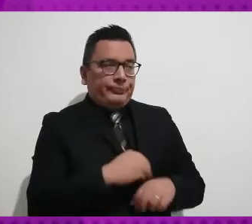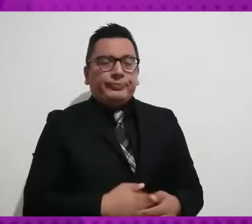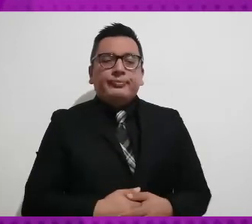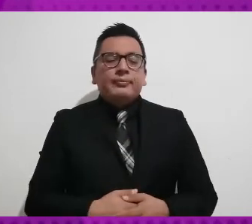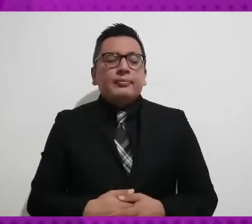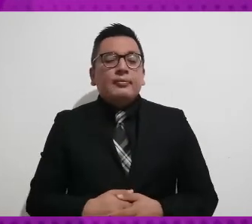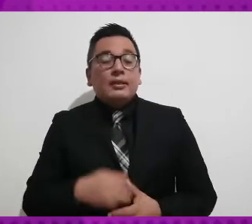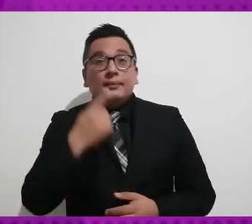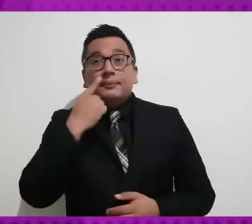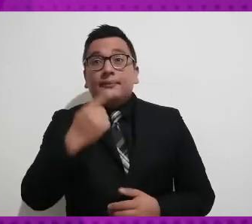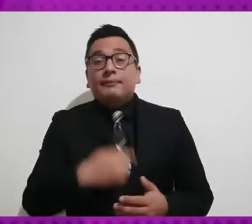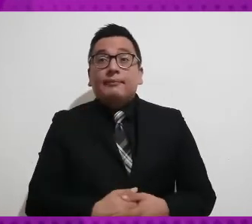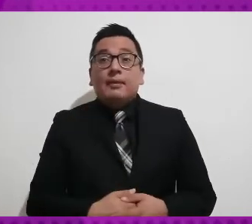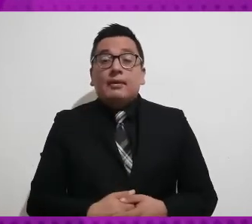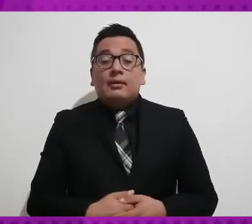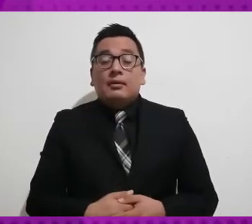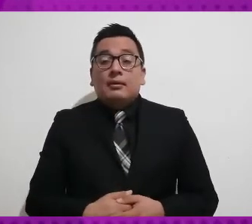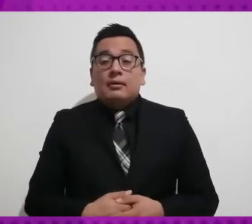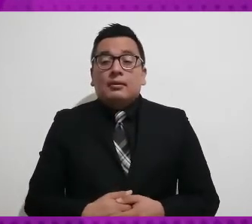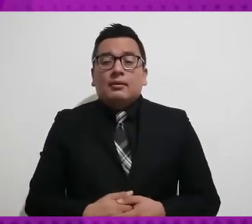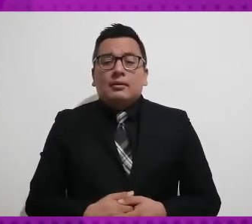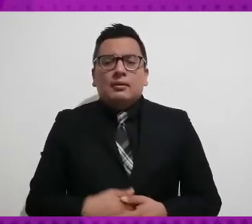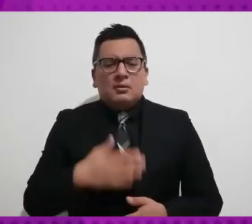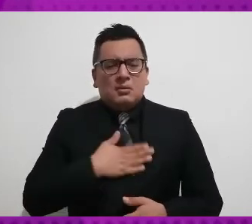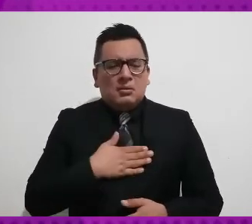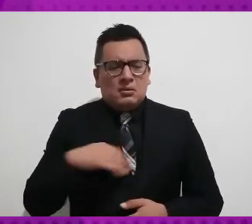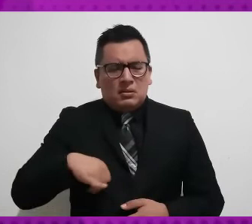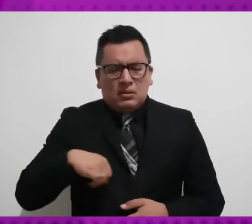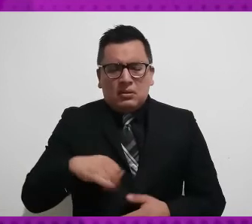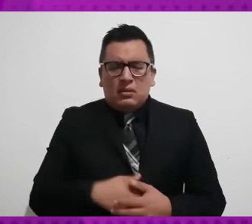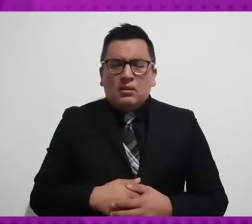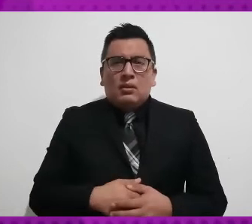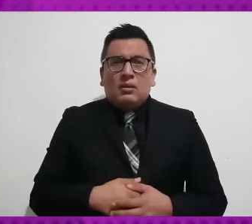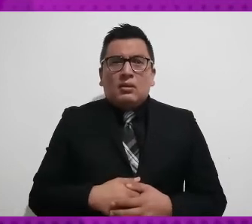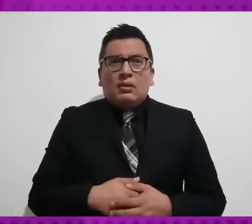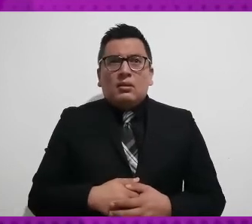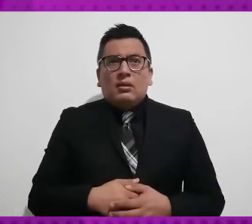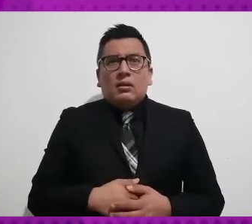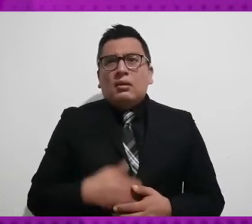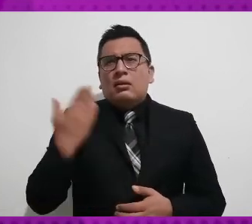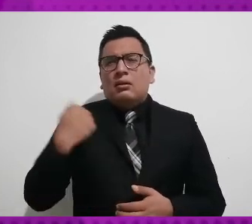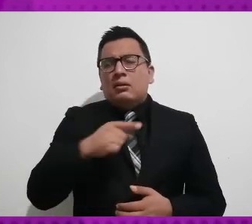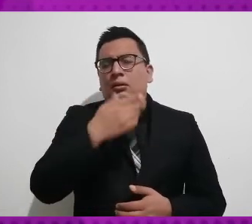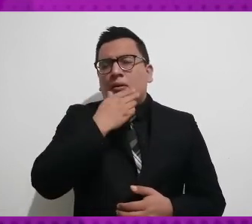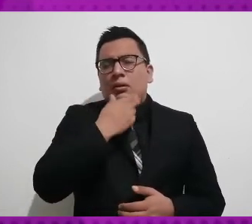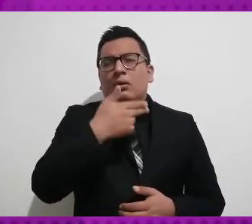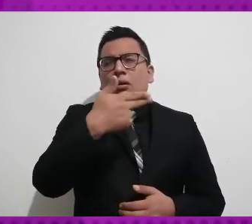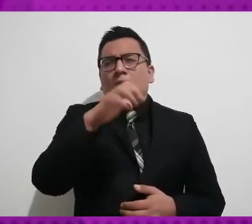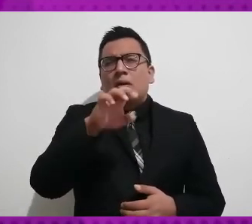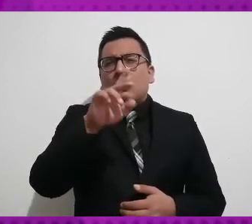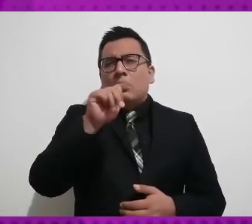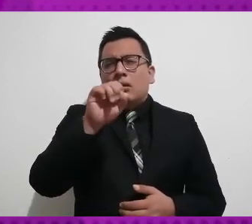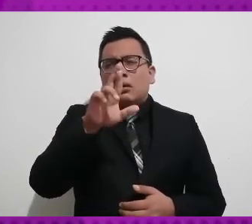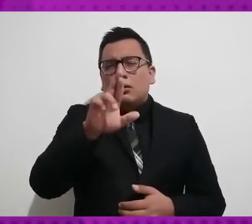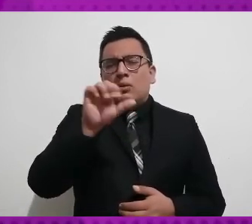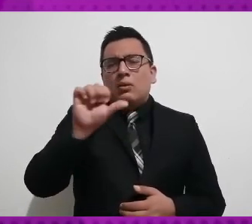Gustavo, porque me llamó muchísimo la atención, me resultó muy ejemplificador escuchar a Héctor Aguilar Camín en este programa en el